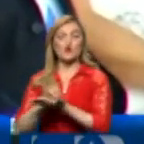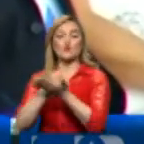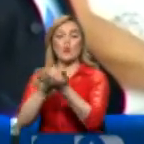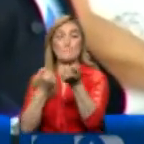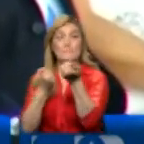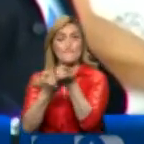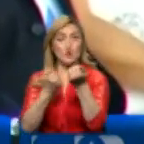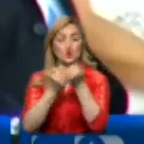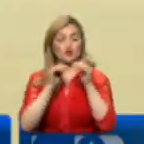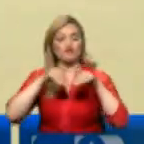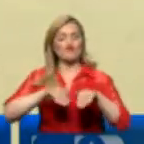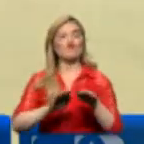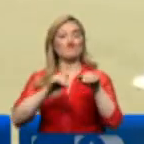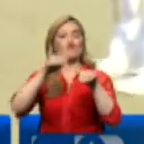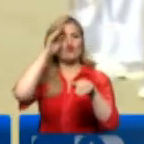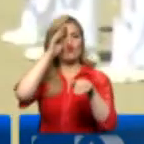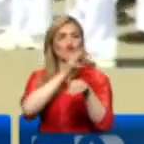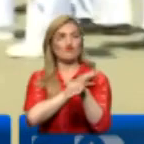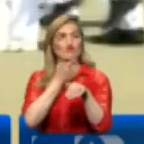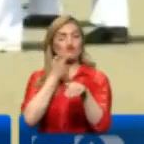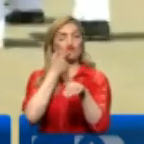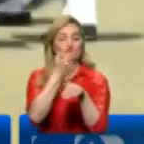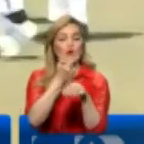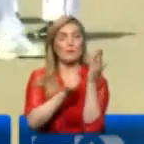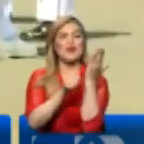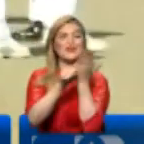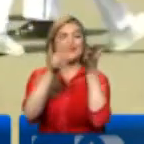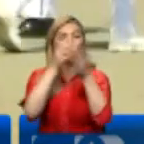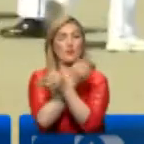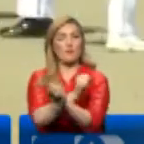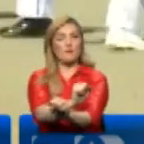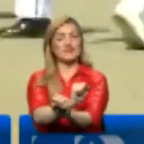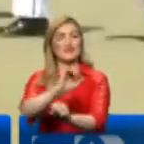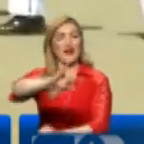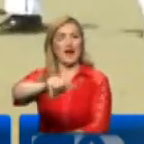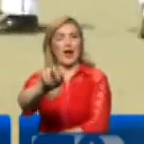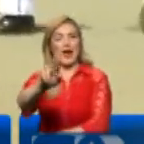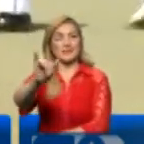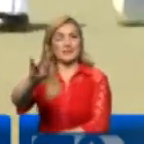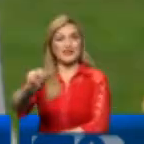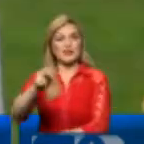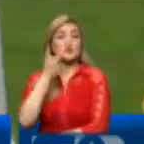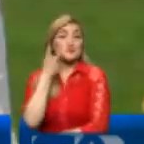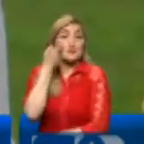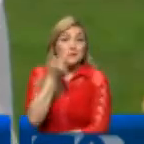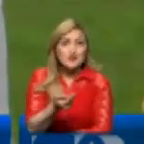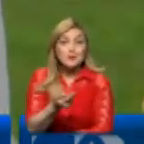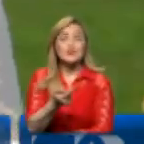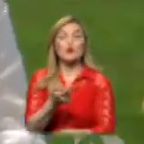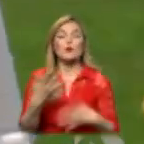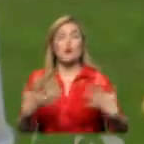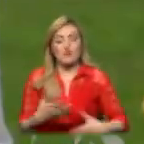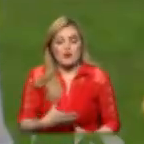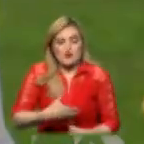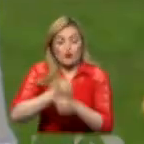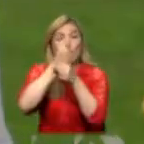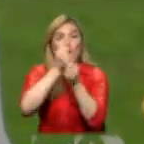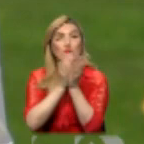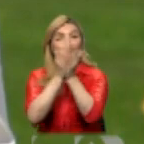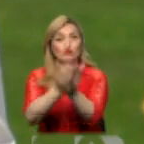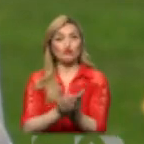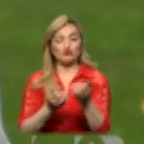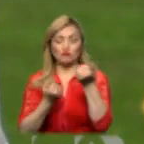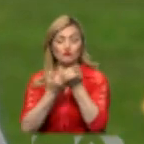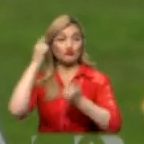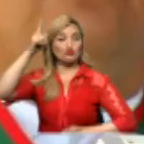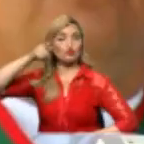esta mañana el ministro de Defensa, Osvaldo Jarrín. El funcionario señaló también que esto forma parte del triángulo de seguridad marítima que